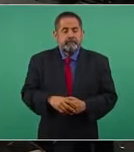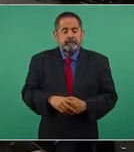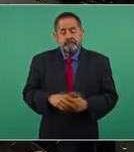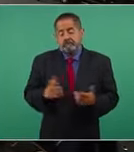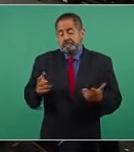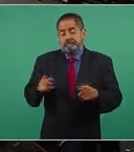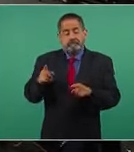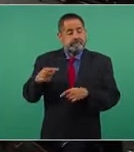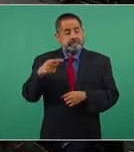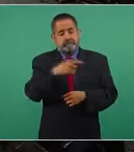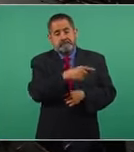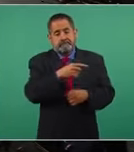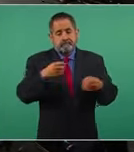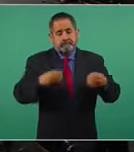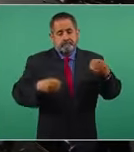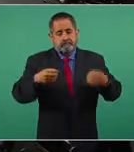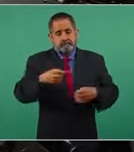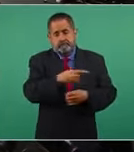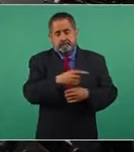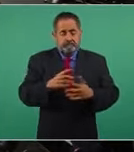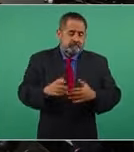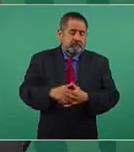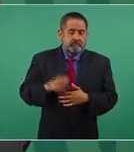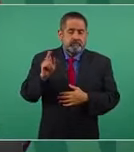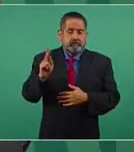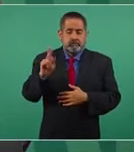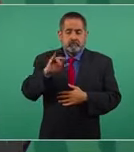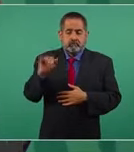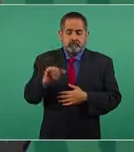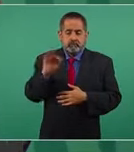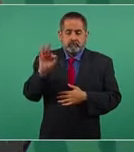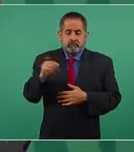jueces. Ok, gracias. ¿Y del Poder Judicial?